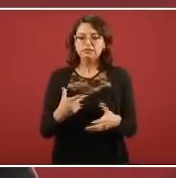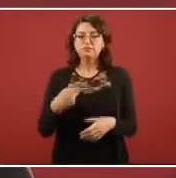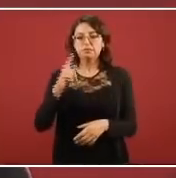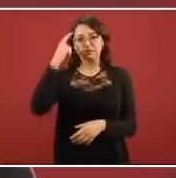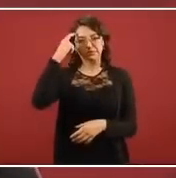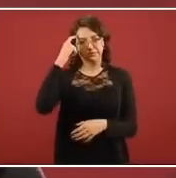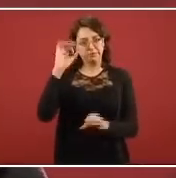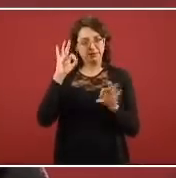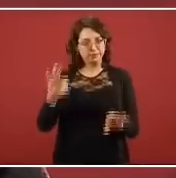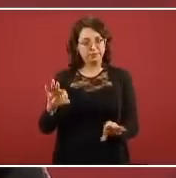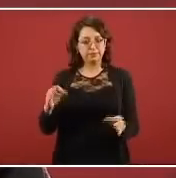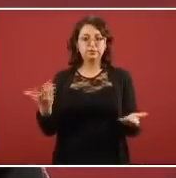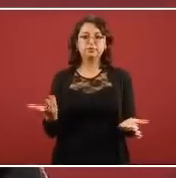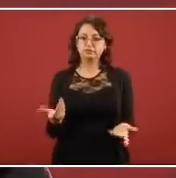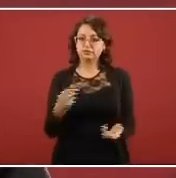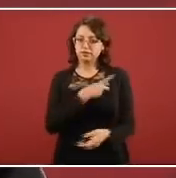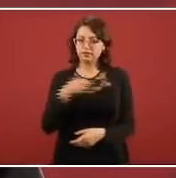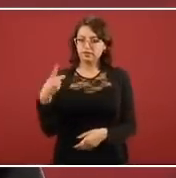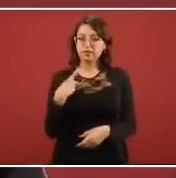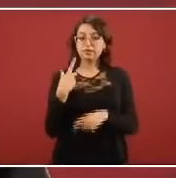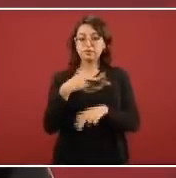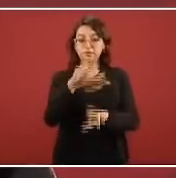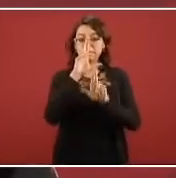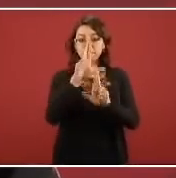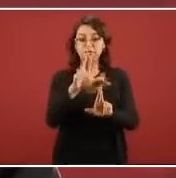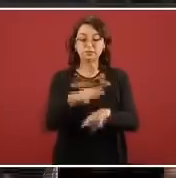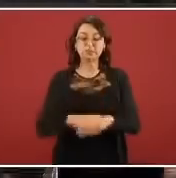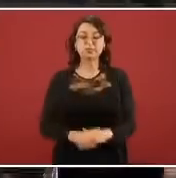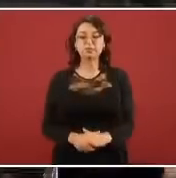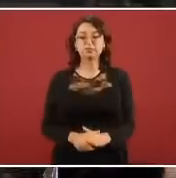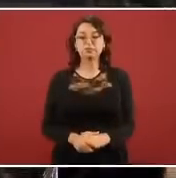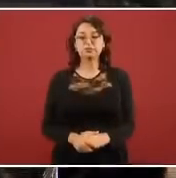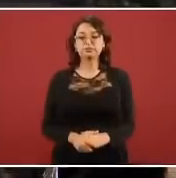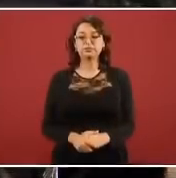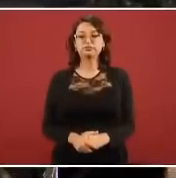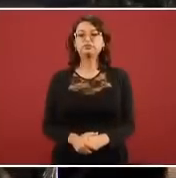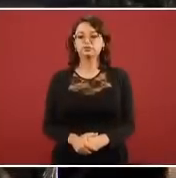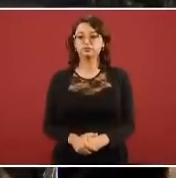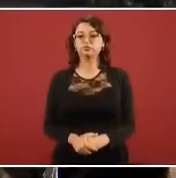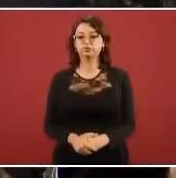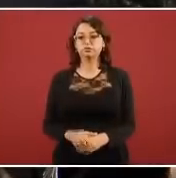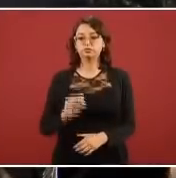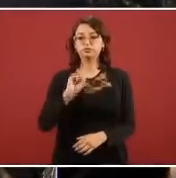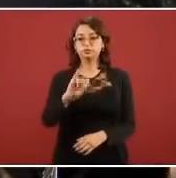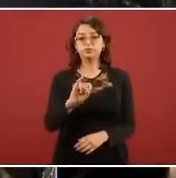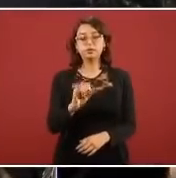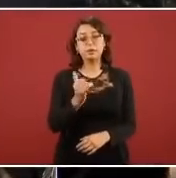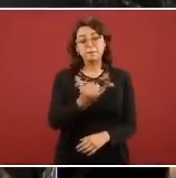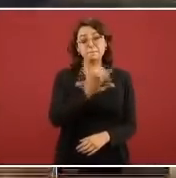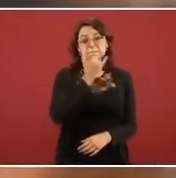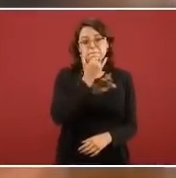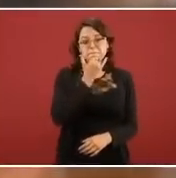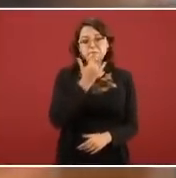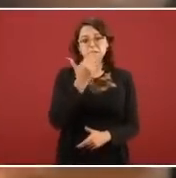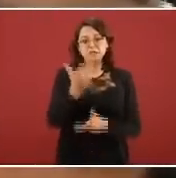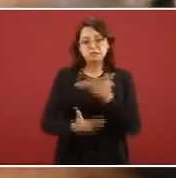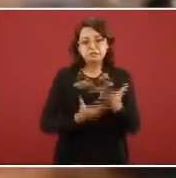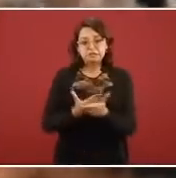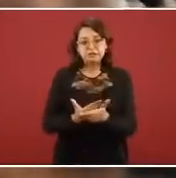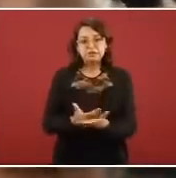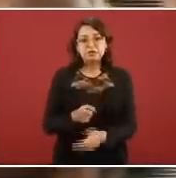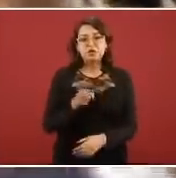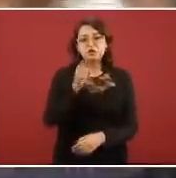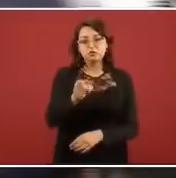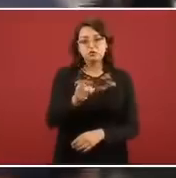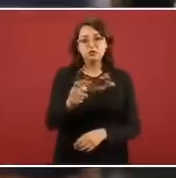y respetar, eso es lo que puedo decir. Sí, claro que sí, presidente, y perdón, porque pues así como para usted lo más importante